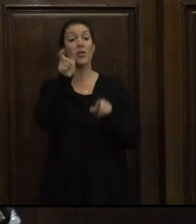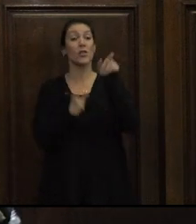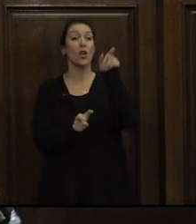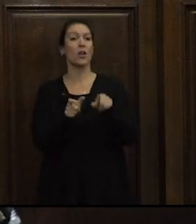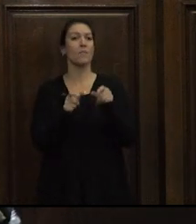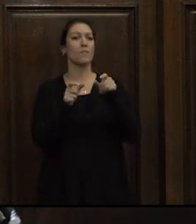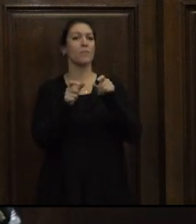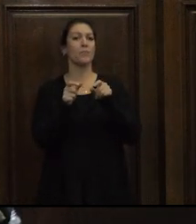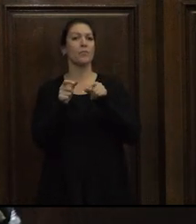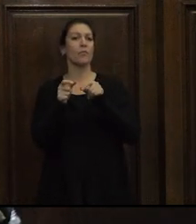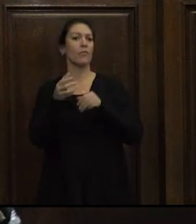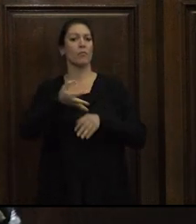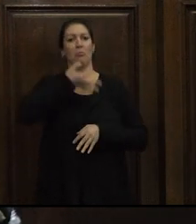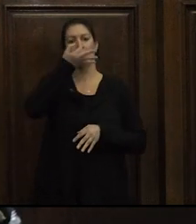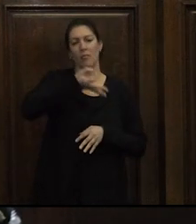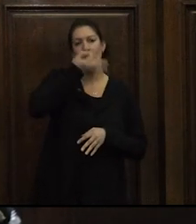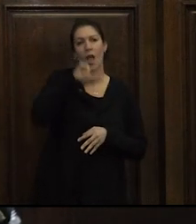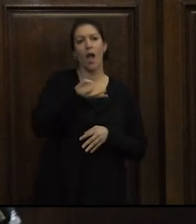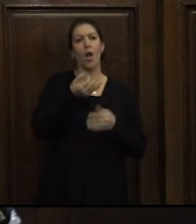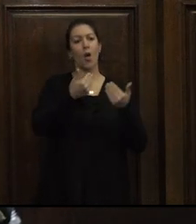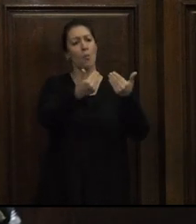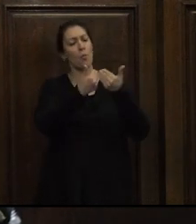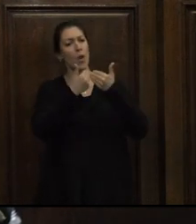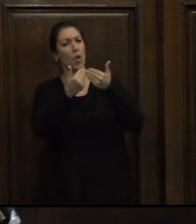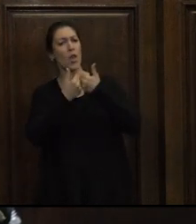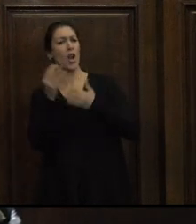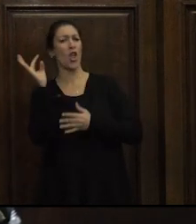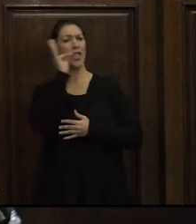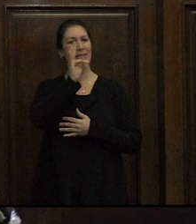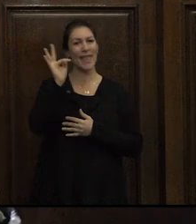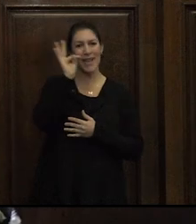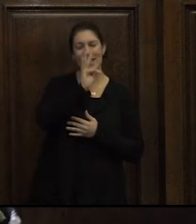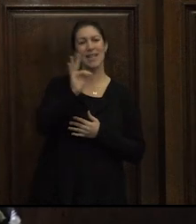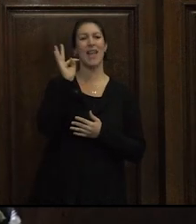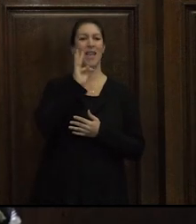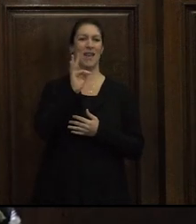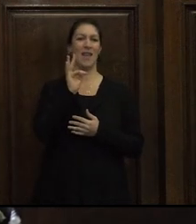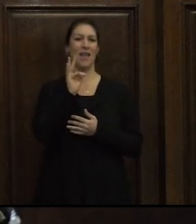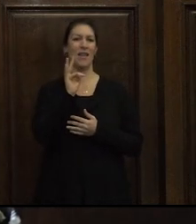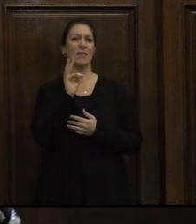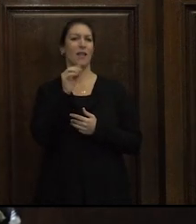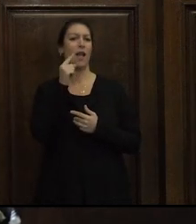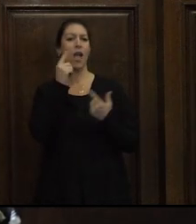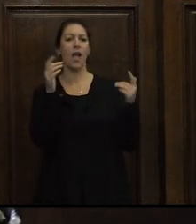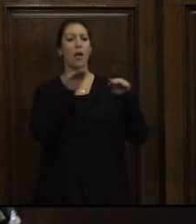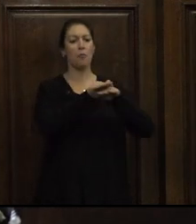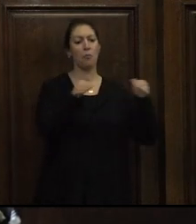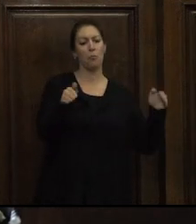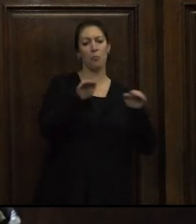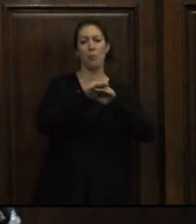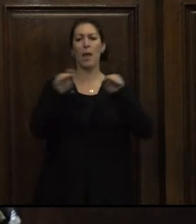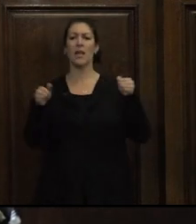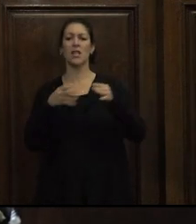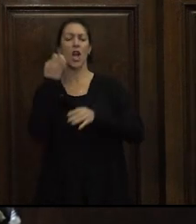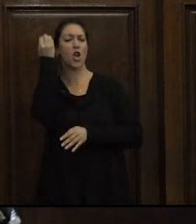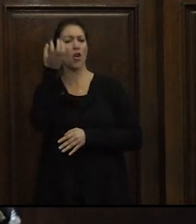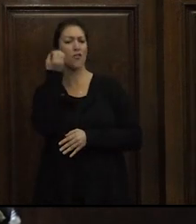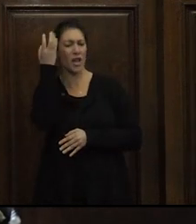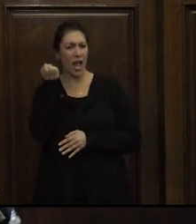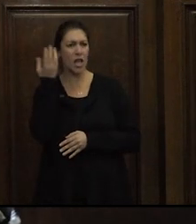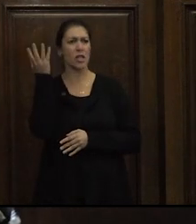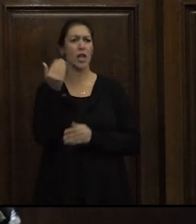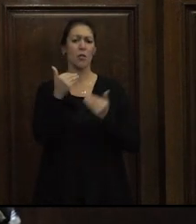presentaron, preguntaron en talleres, en instancias institucionales, en mesas, en